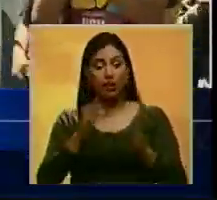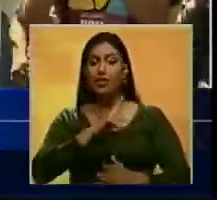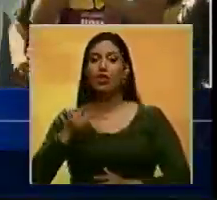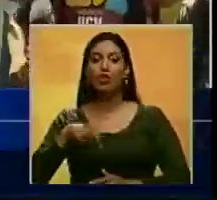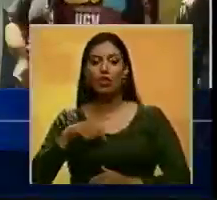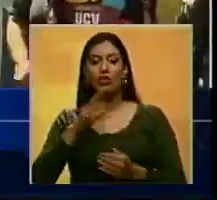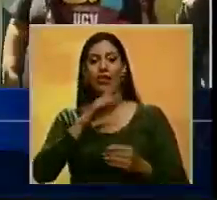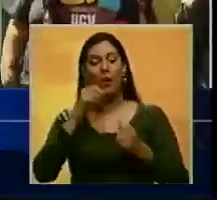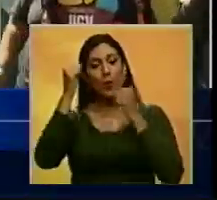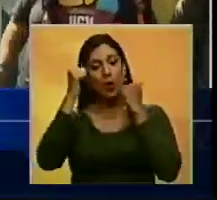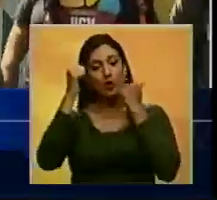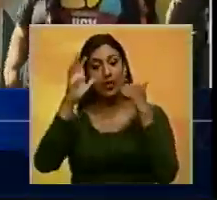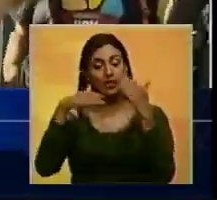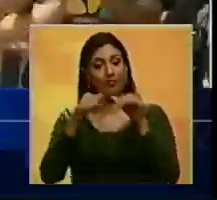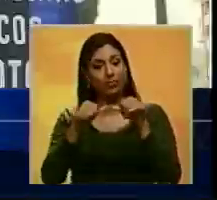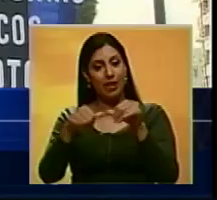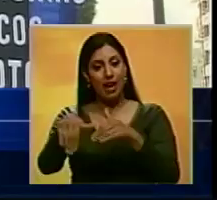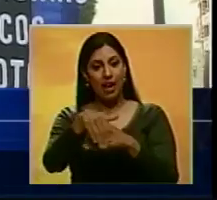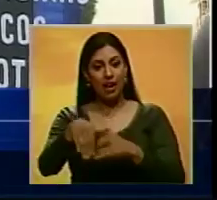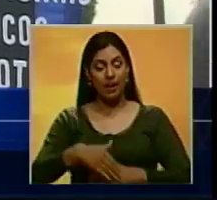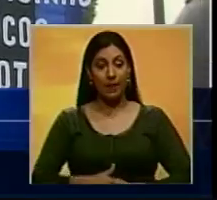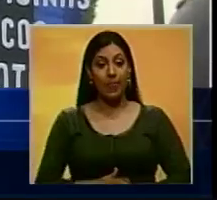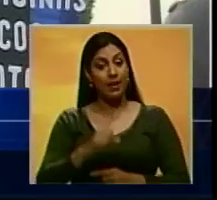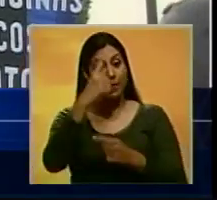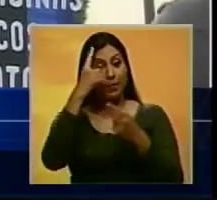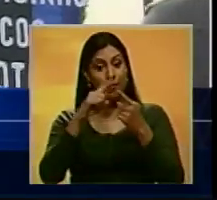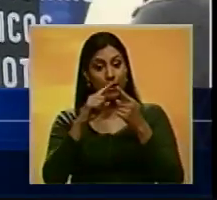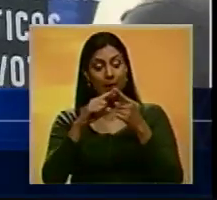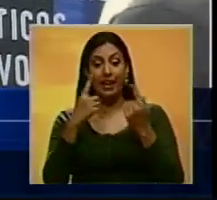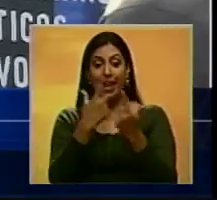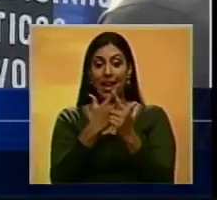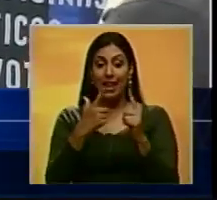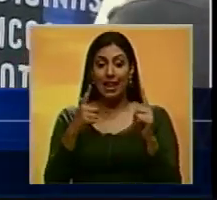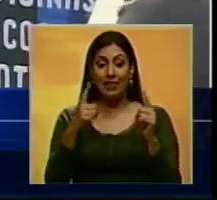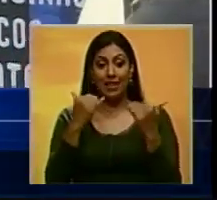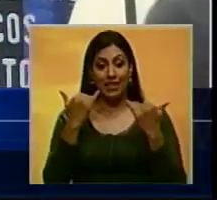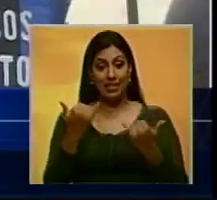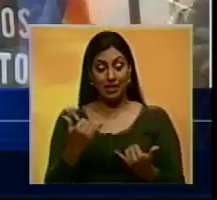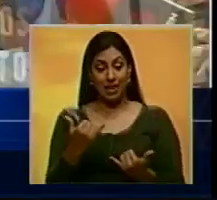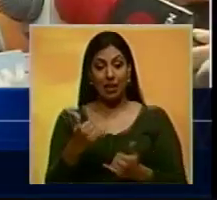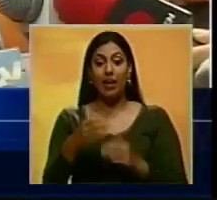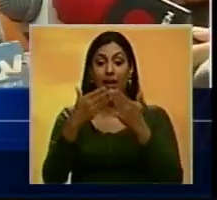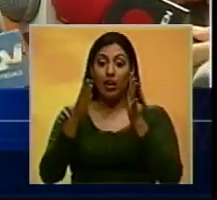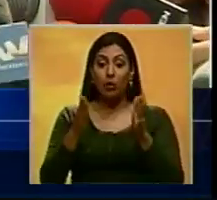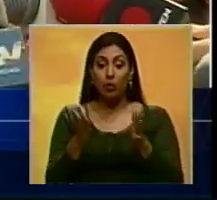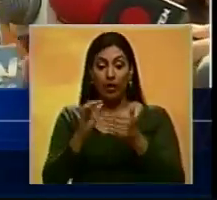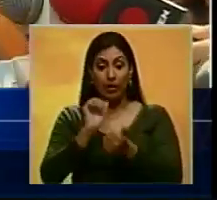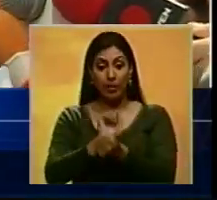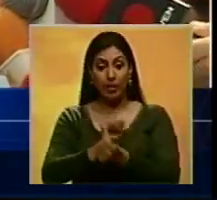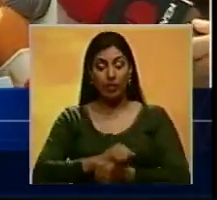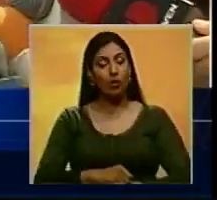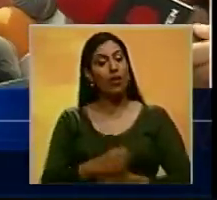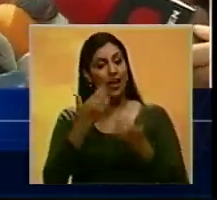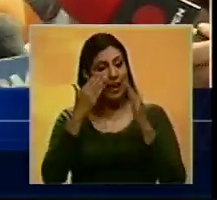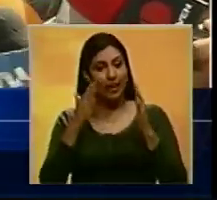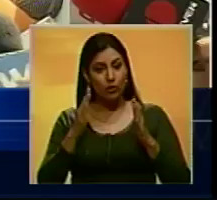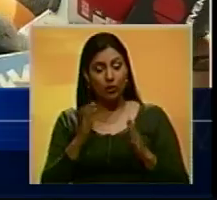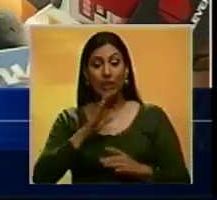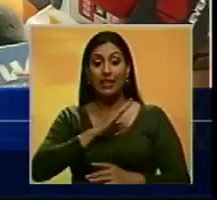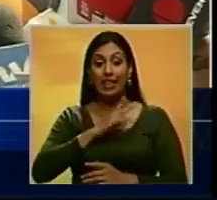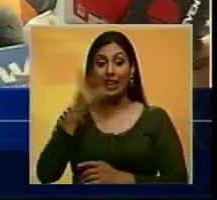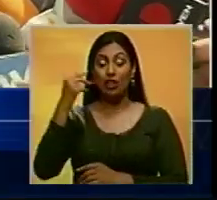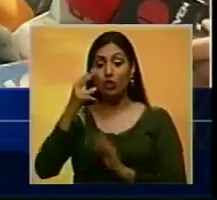declaramos en protesta permanente en las calles. La primera es la liberación inmediata de los estudiantes detenidos. Los estudiantes que están